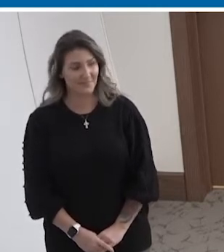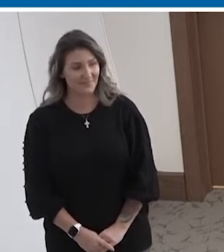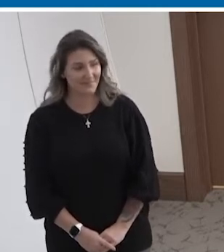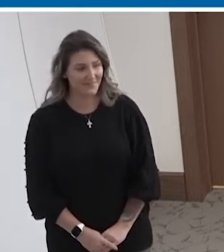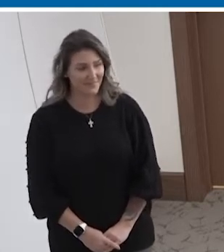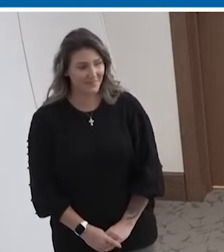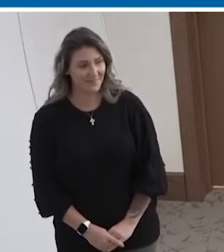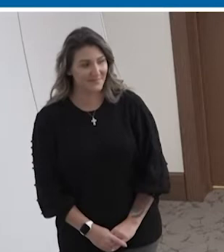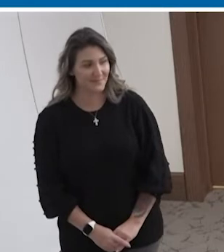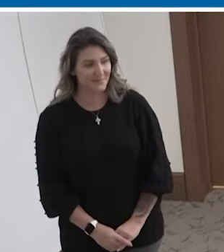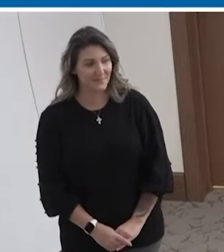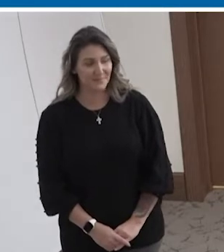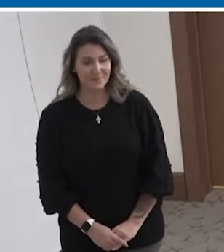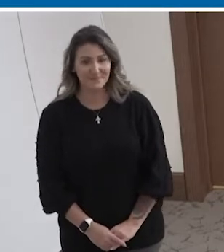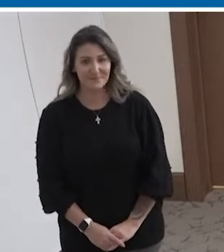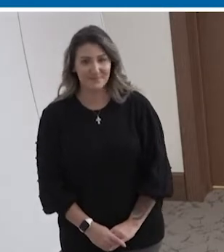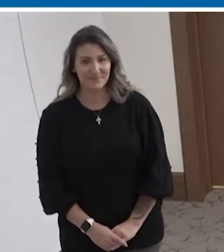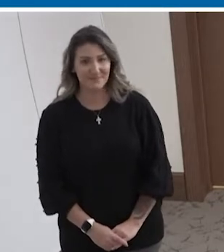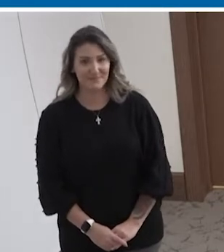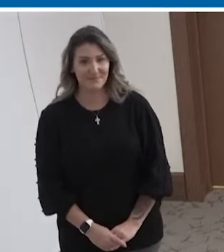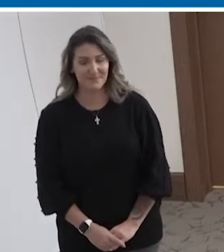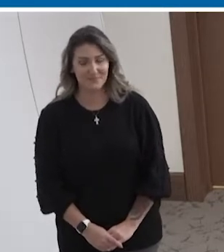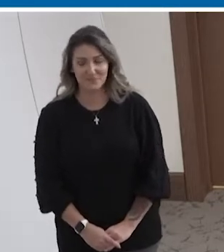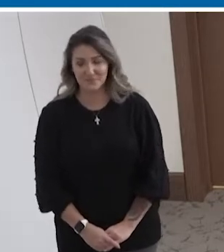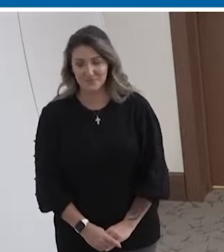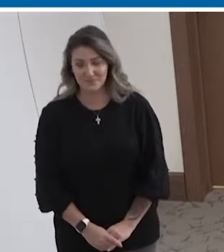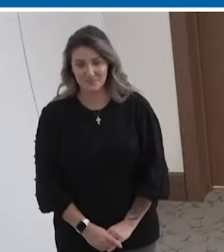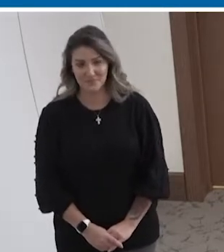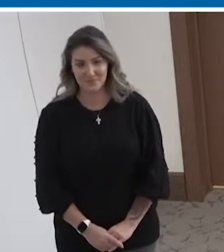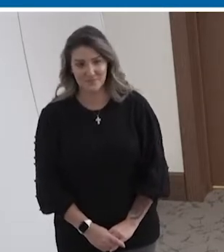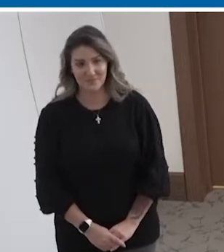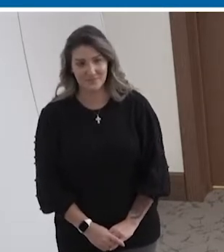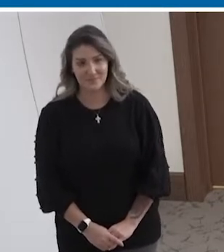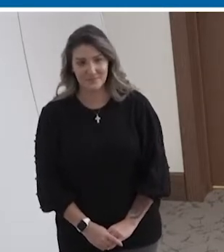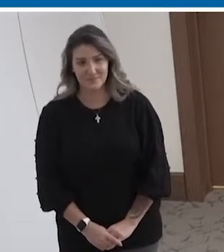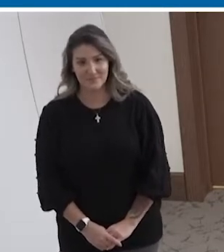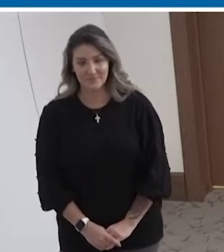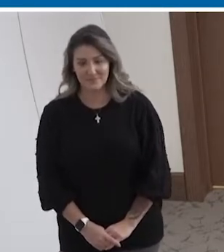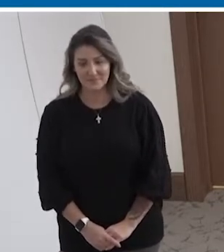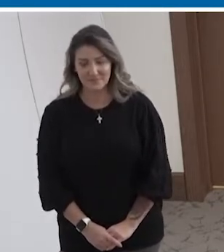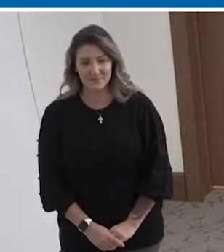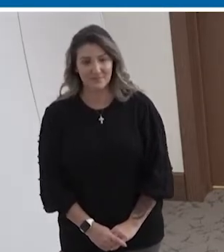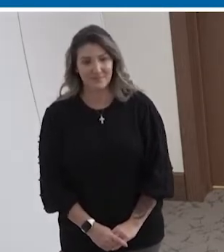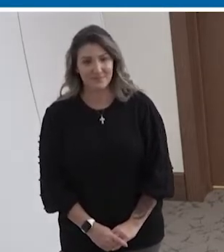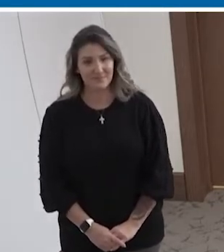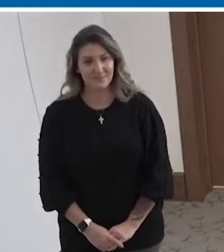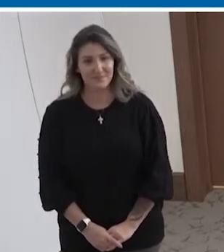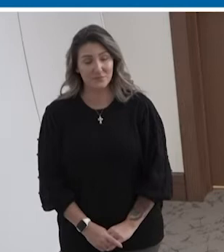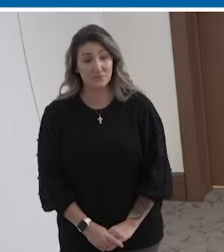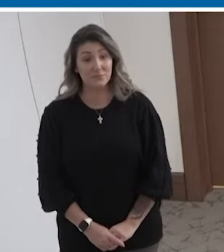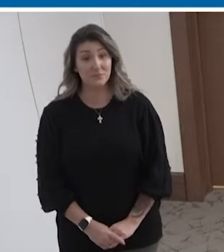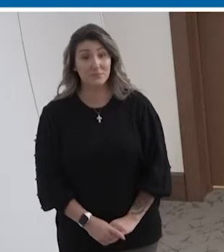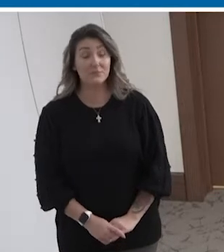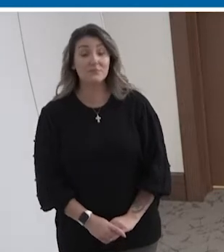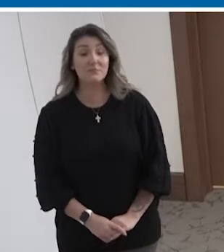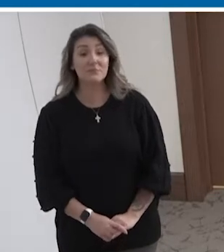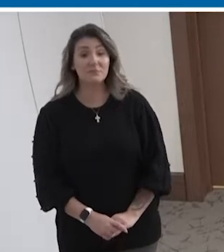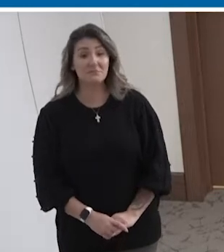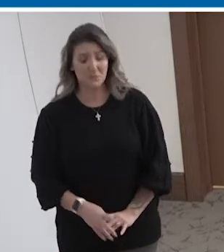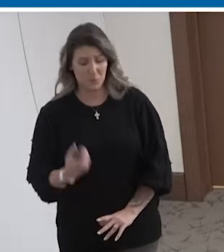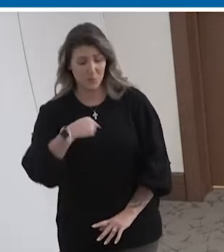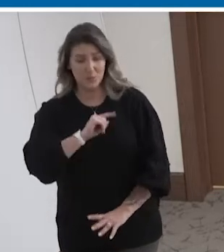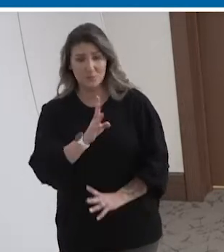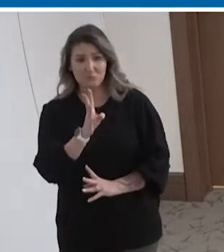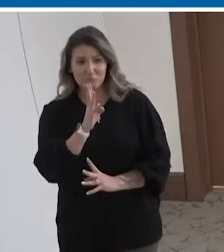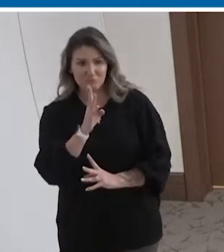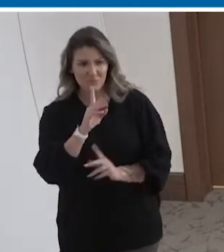durante el COVID-19, o sea, cuando los estudiantes vuelvan a las clases. And we'll be talking to you a little